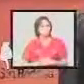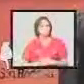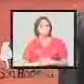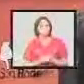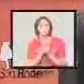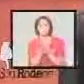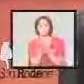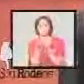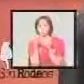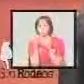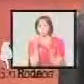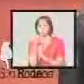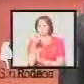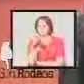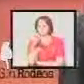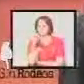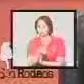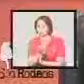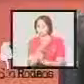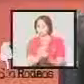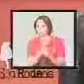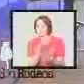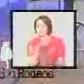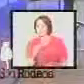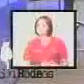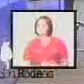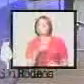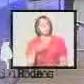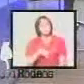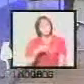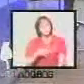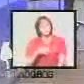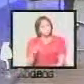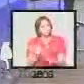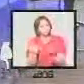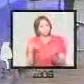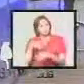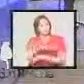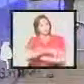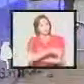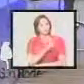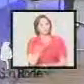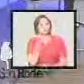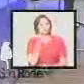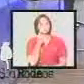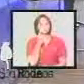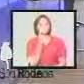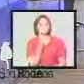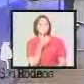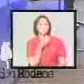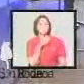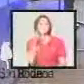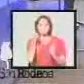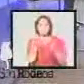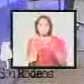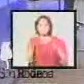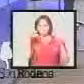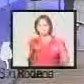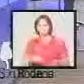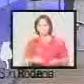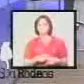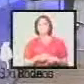monto hasta el 80% del valor. Es que una de las quejas generalizadas en el país es el tema de que la gente